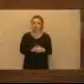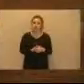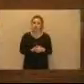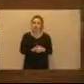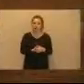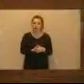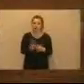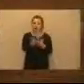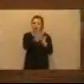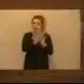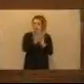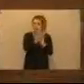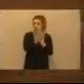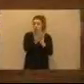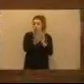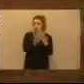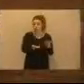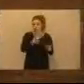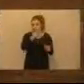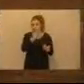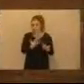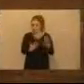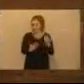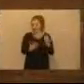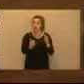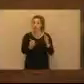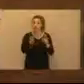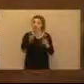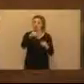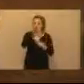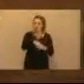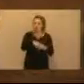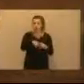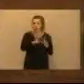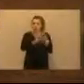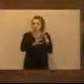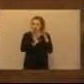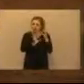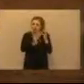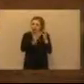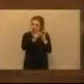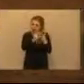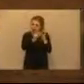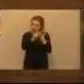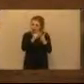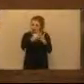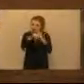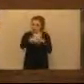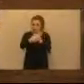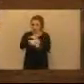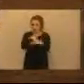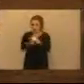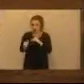los estudios se han introducido ateniéndose a unas especialidades, digamos, muy restringidas. En